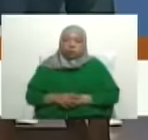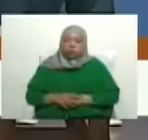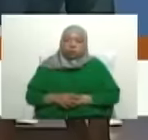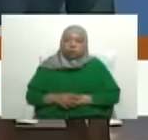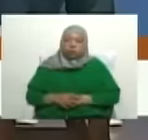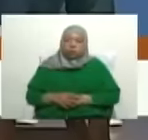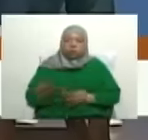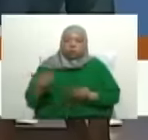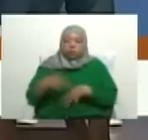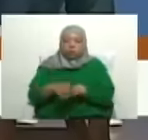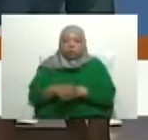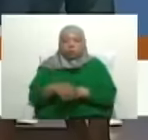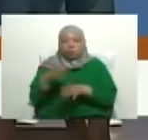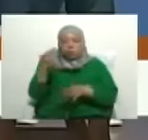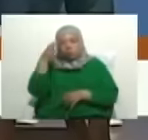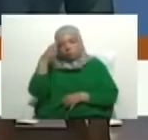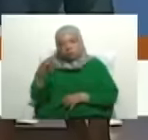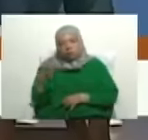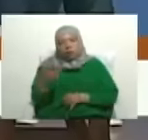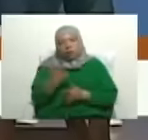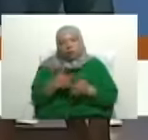elementos de inteligencia del ejército colombiano.